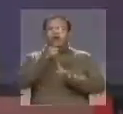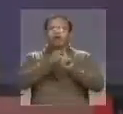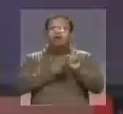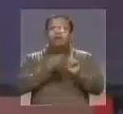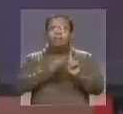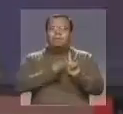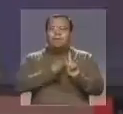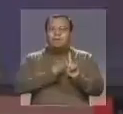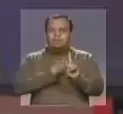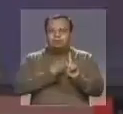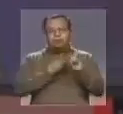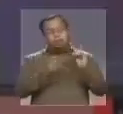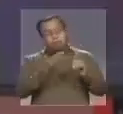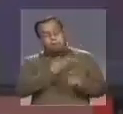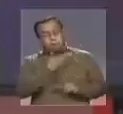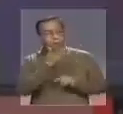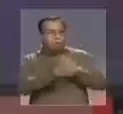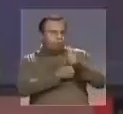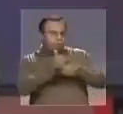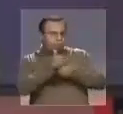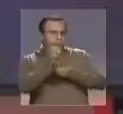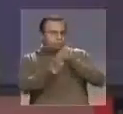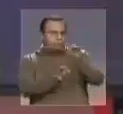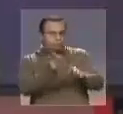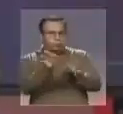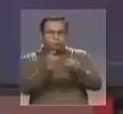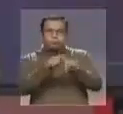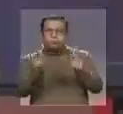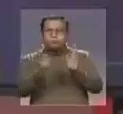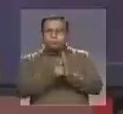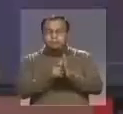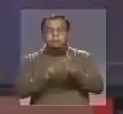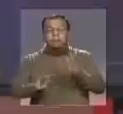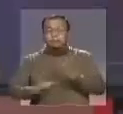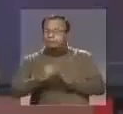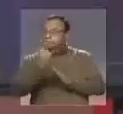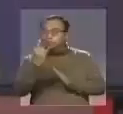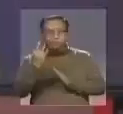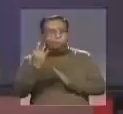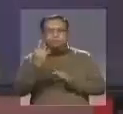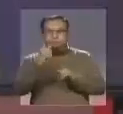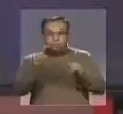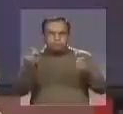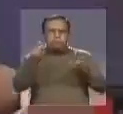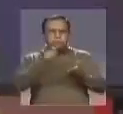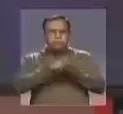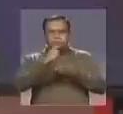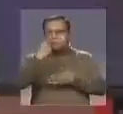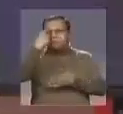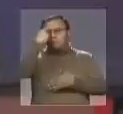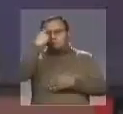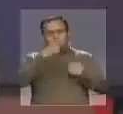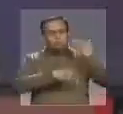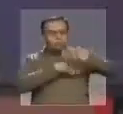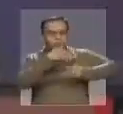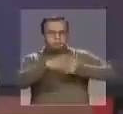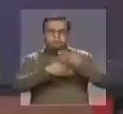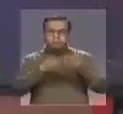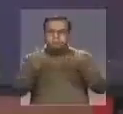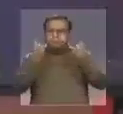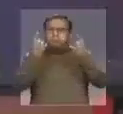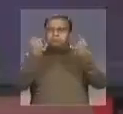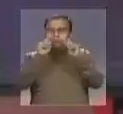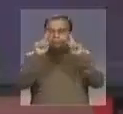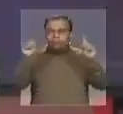cabezas de familias o madres cuidadoras. Y eso en principio de alguna manera se tiene presente o se debe tener en cuenta para entender